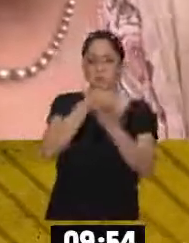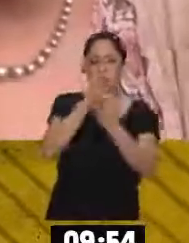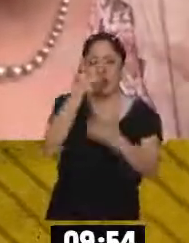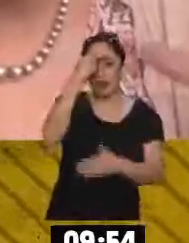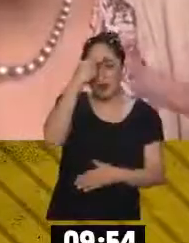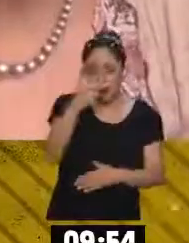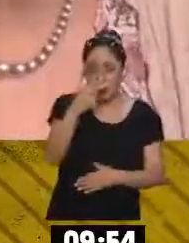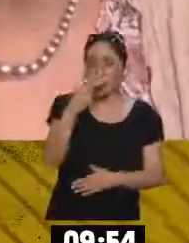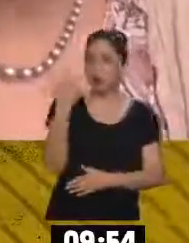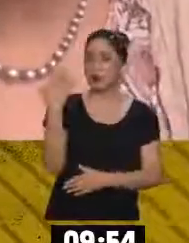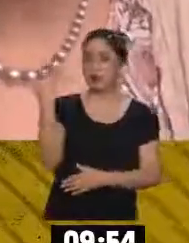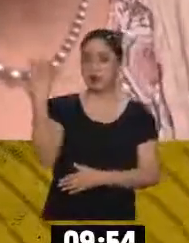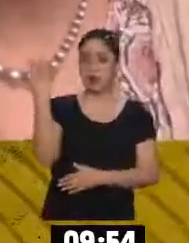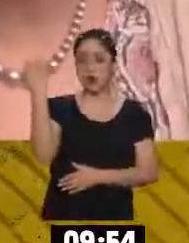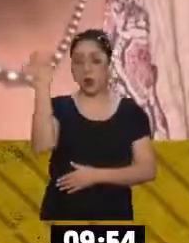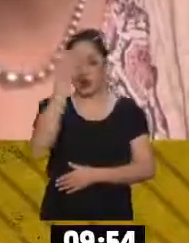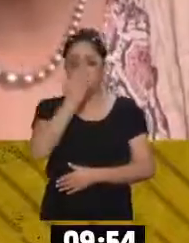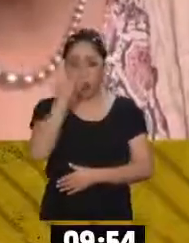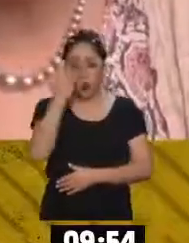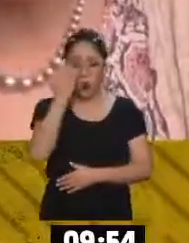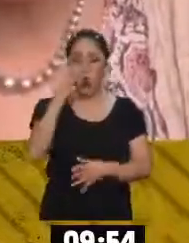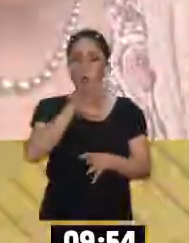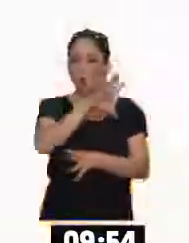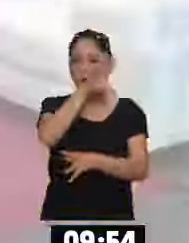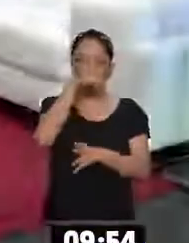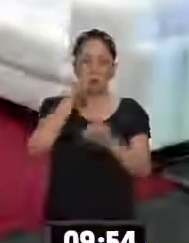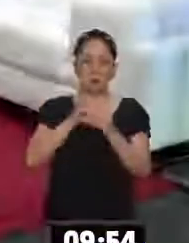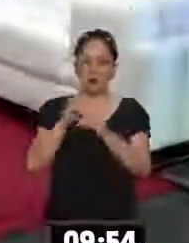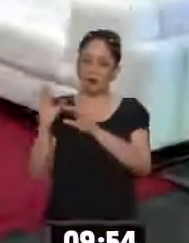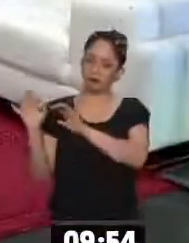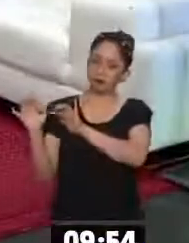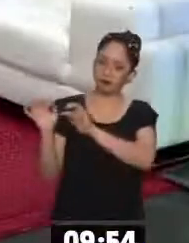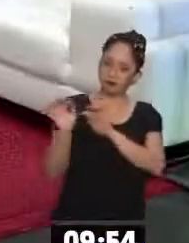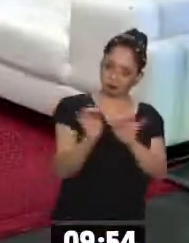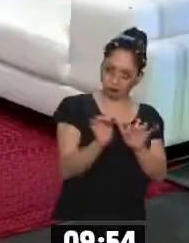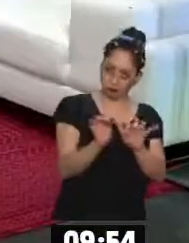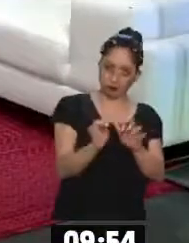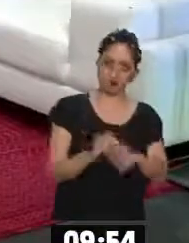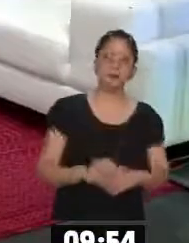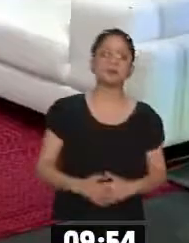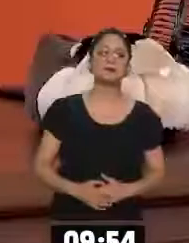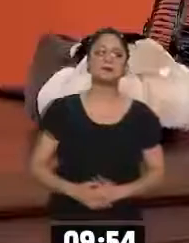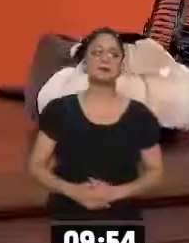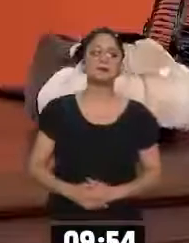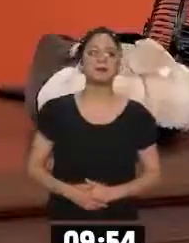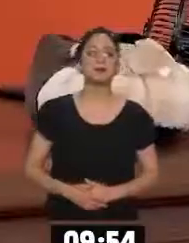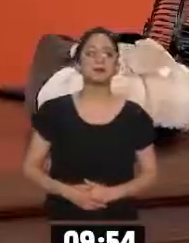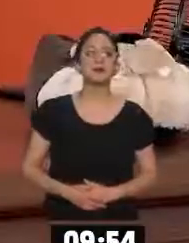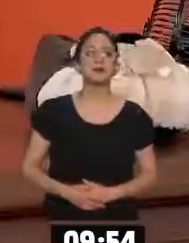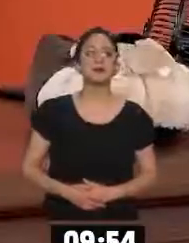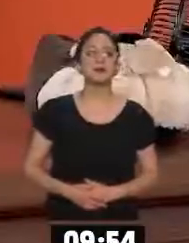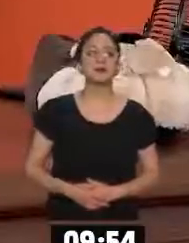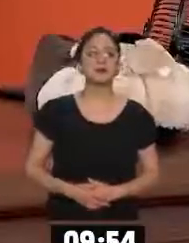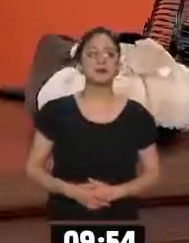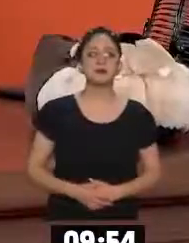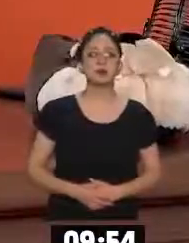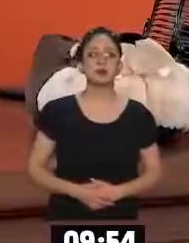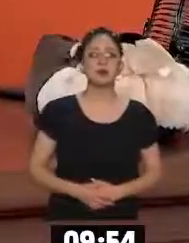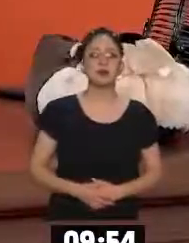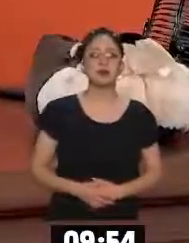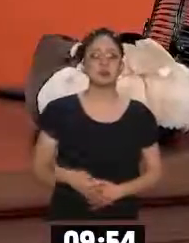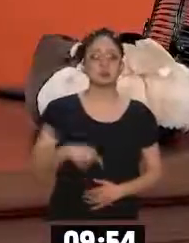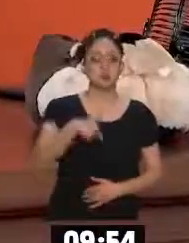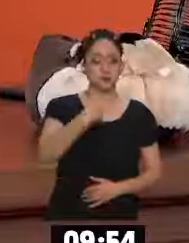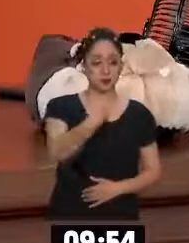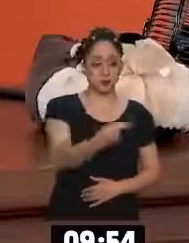5 planteles, lo vamos a hacer en el... Todos juntos. Oye, ¿y qué va a suceder ahora que retomen las